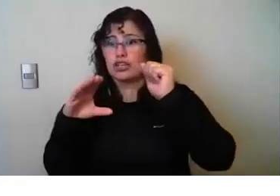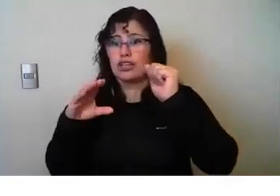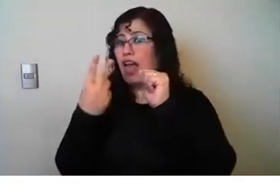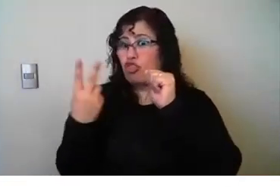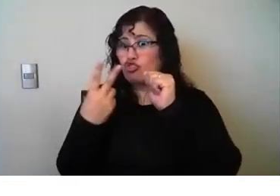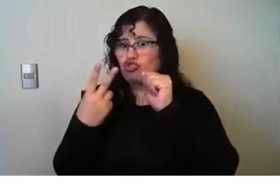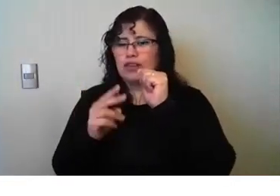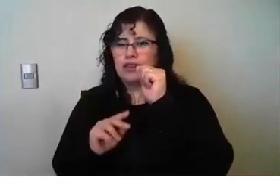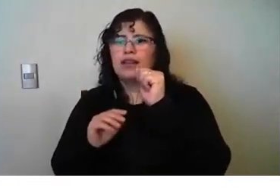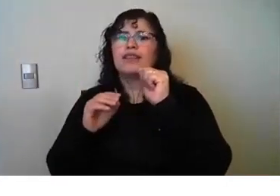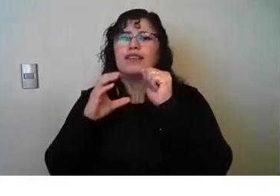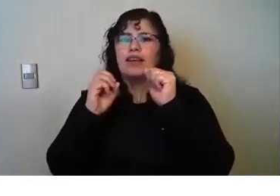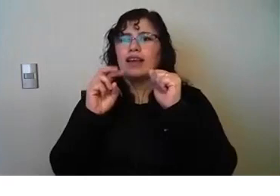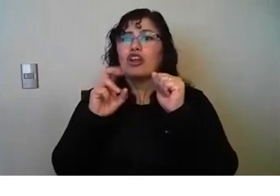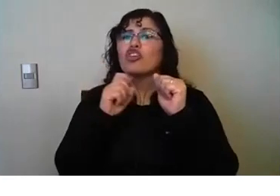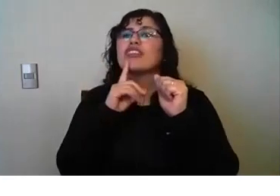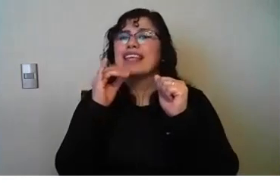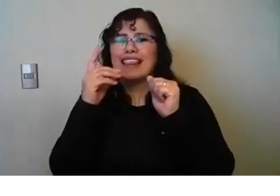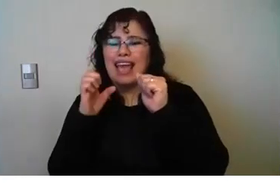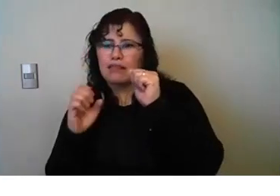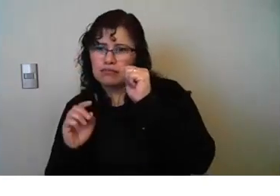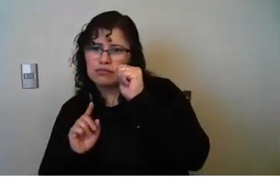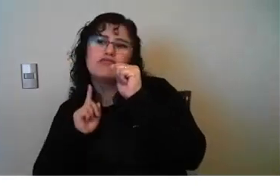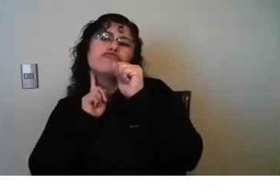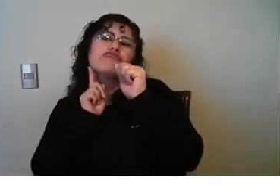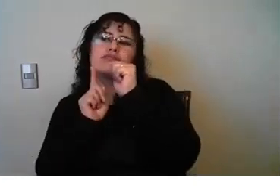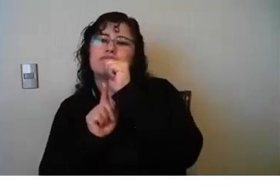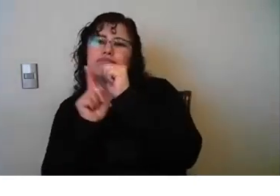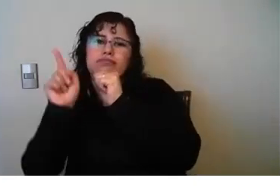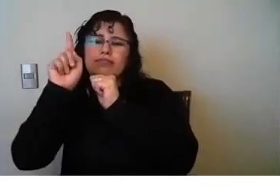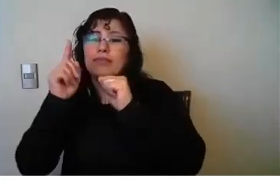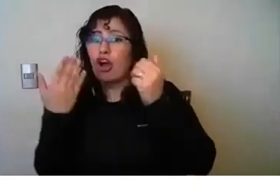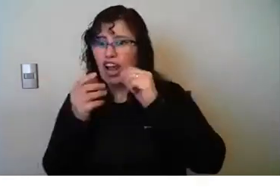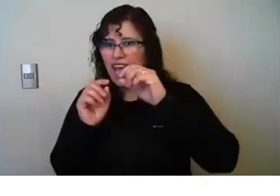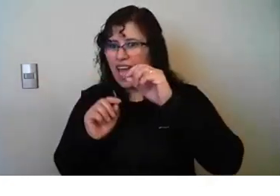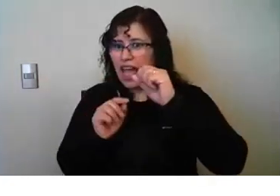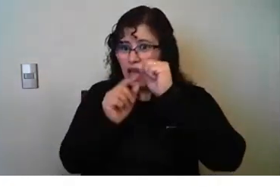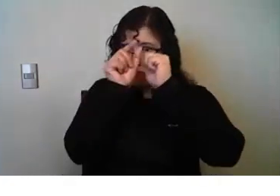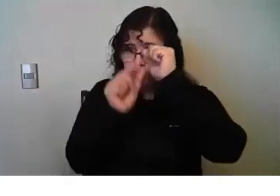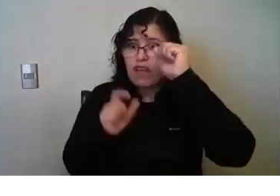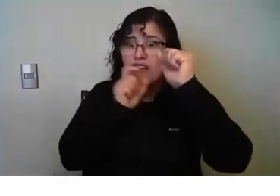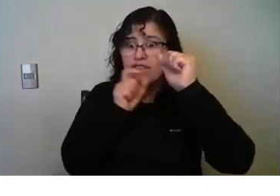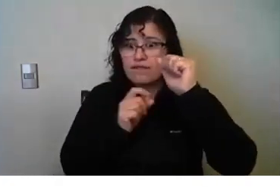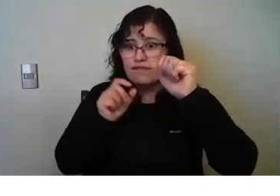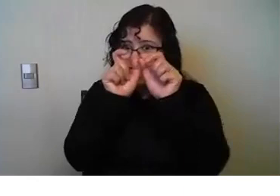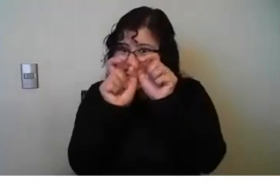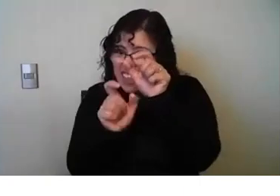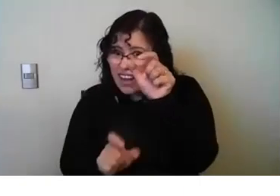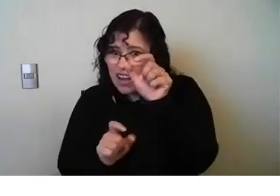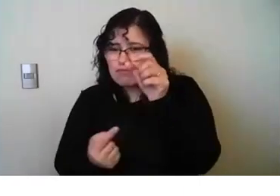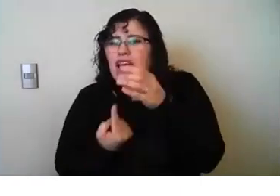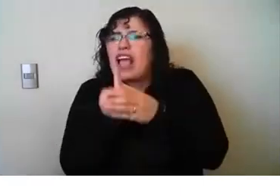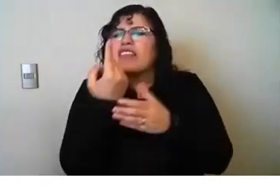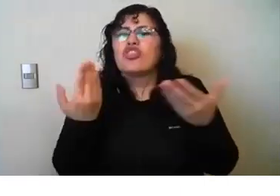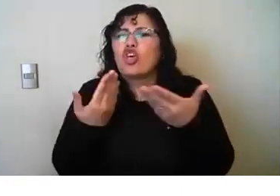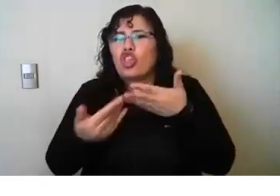penetran por distintos lugares, la vertebral por el foramen magno y la carótida por el hueso temporal. Y van a formar